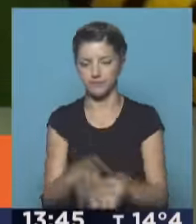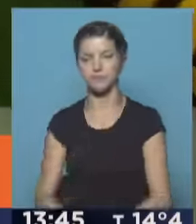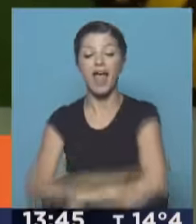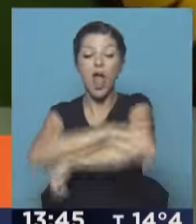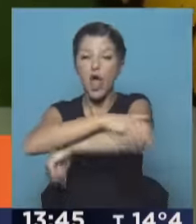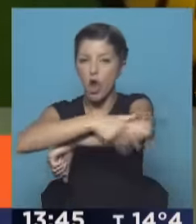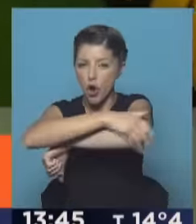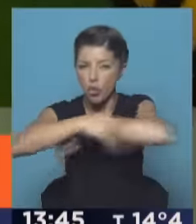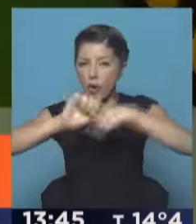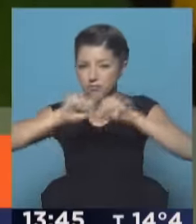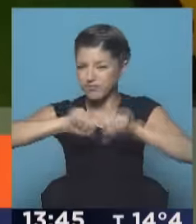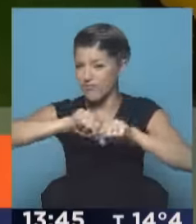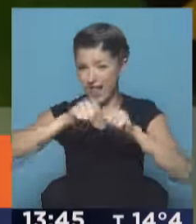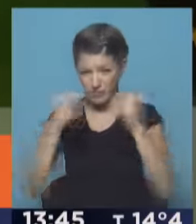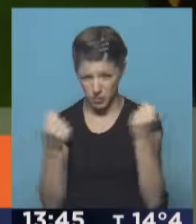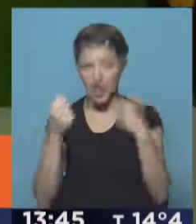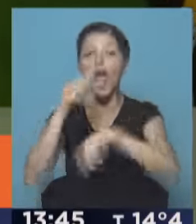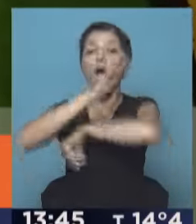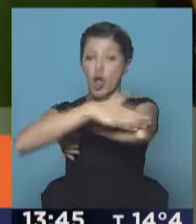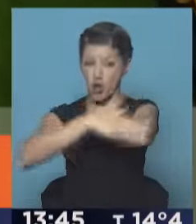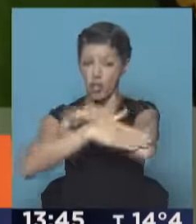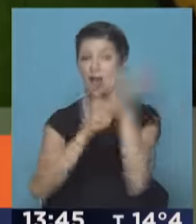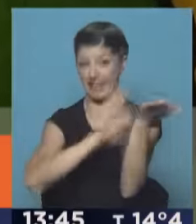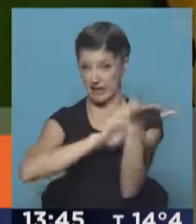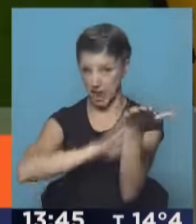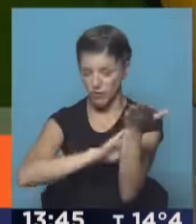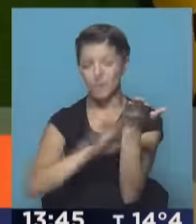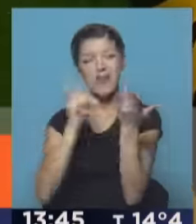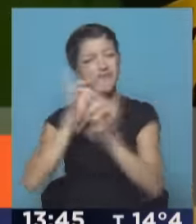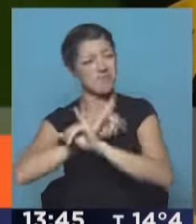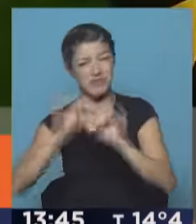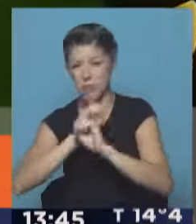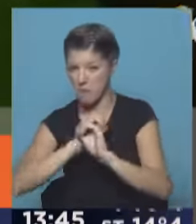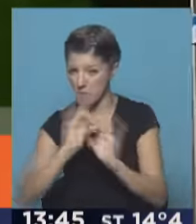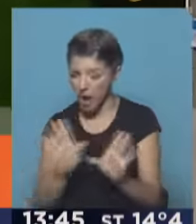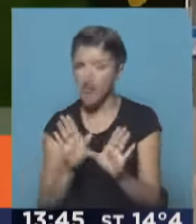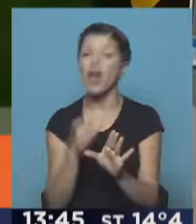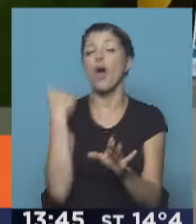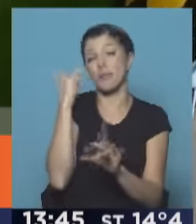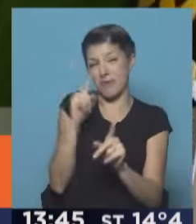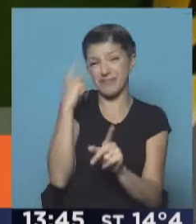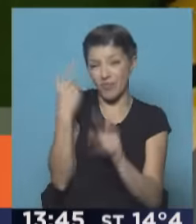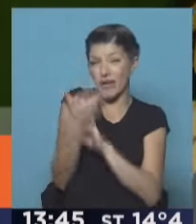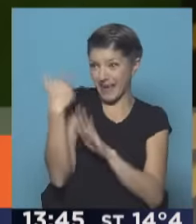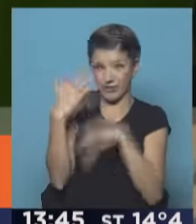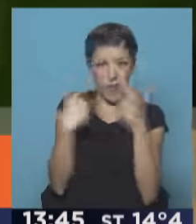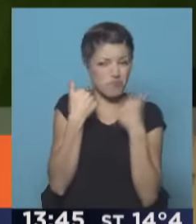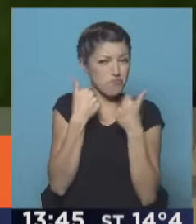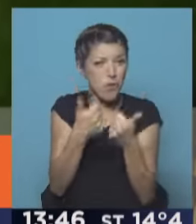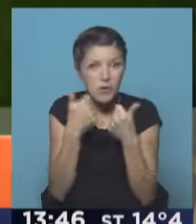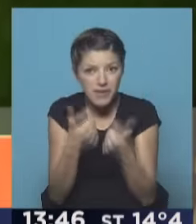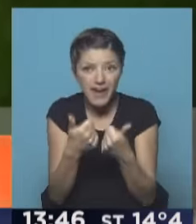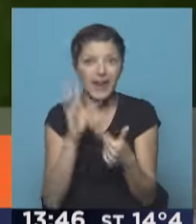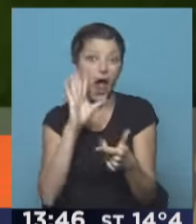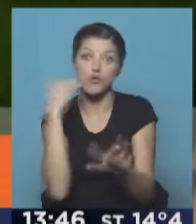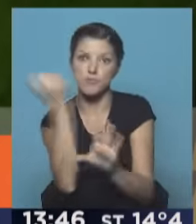el codo izquierdo. Una noticia lamentable, teniendo en cuenta lo bien que había rendido la Bessi, que era una alternativa más